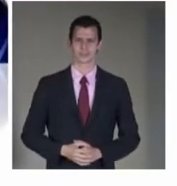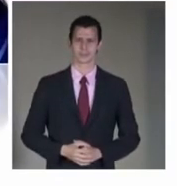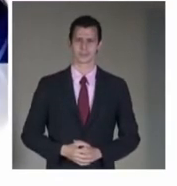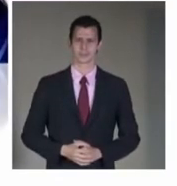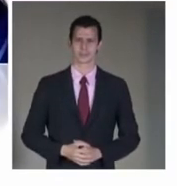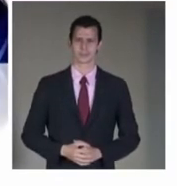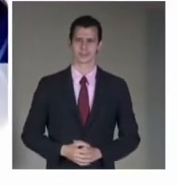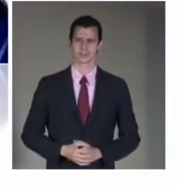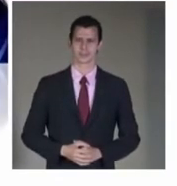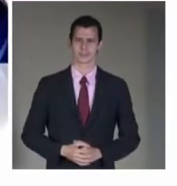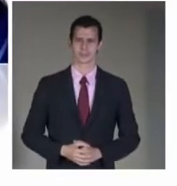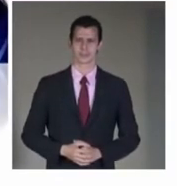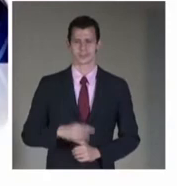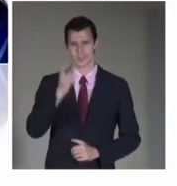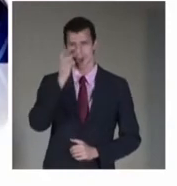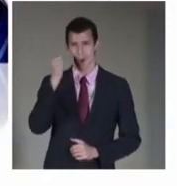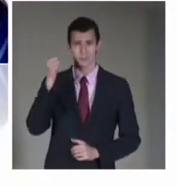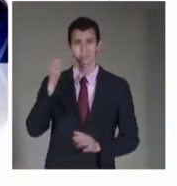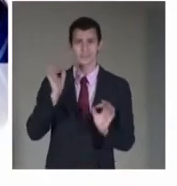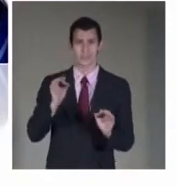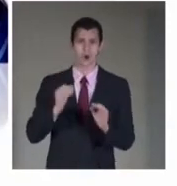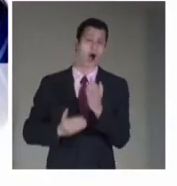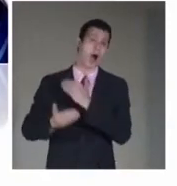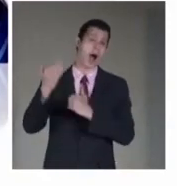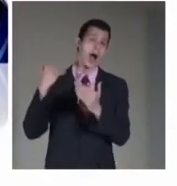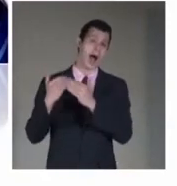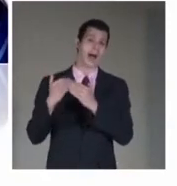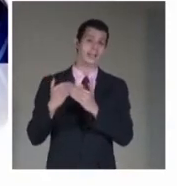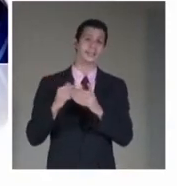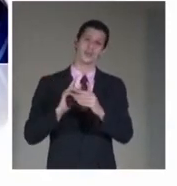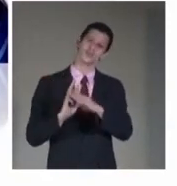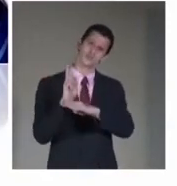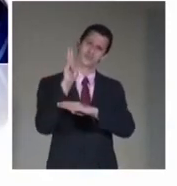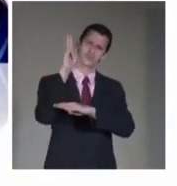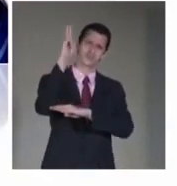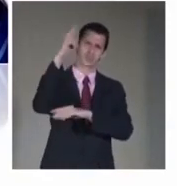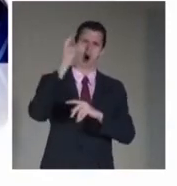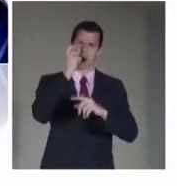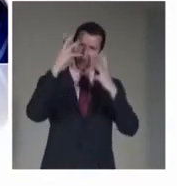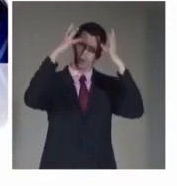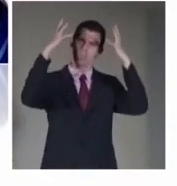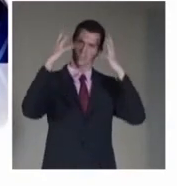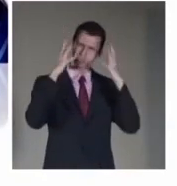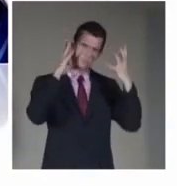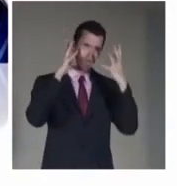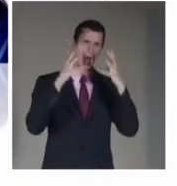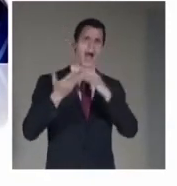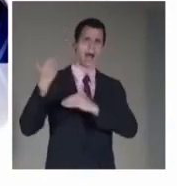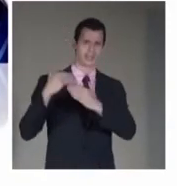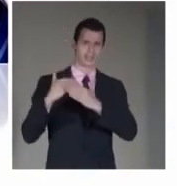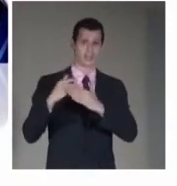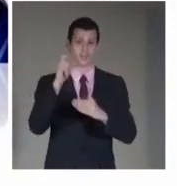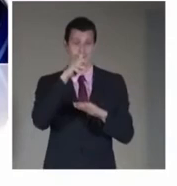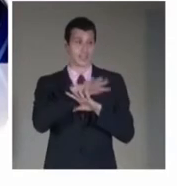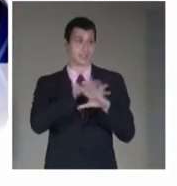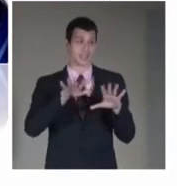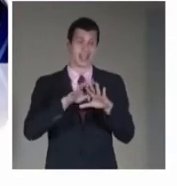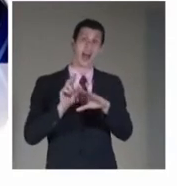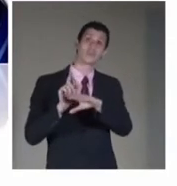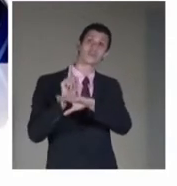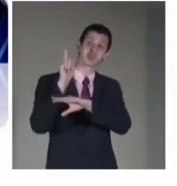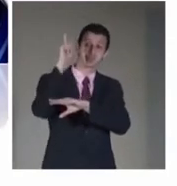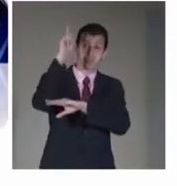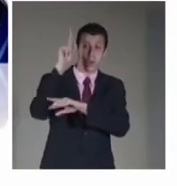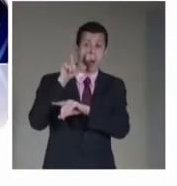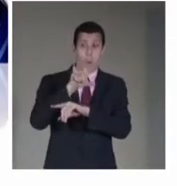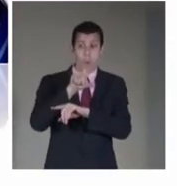este hombre bill nelson fue astronauta después fue senador demócrata por el estado la florida y ahora después que perdió la